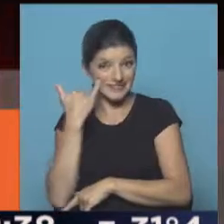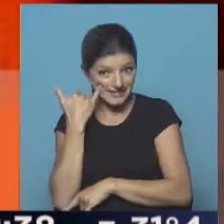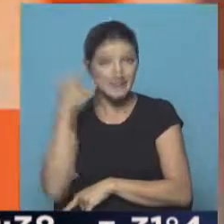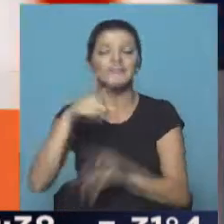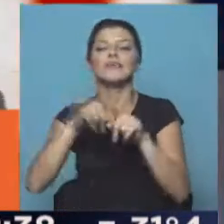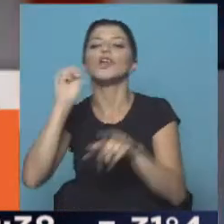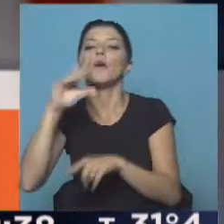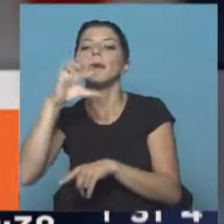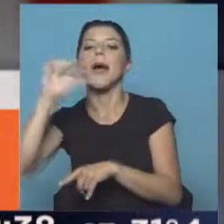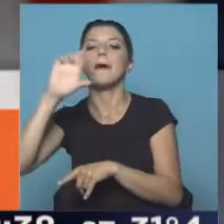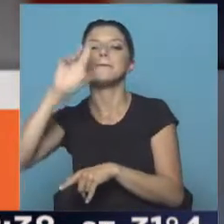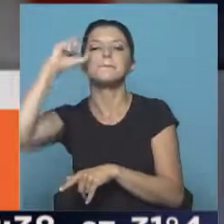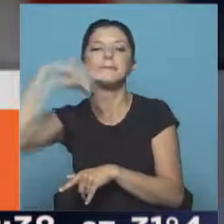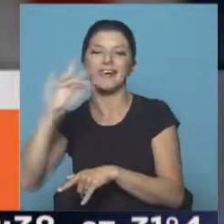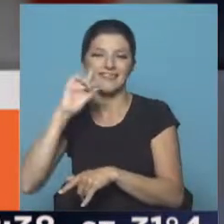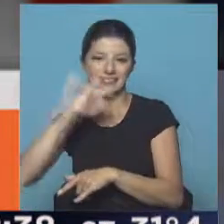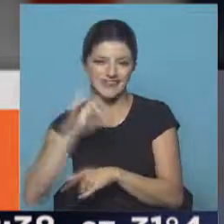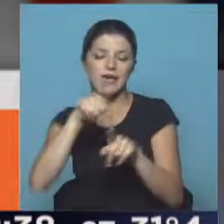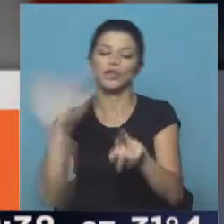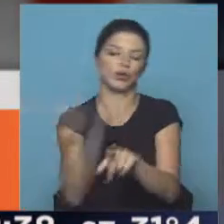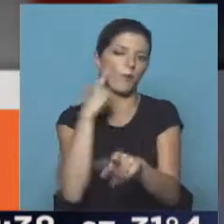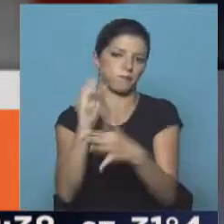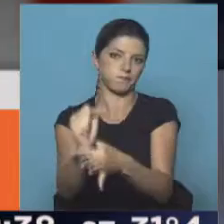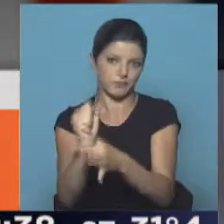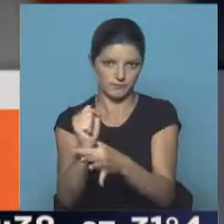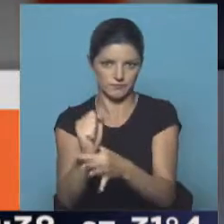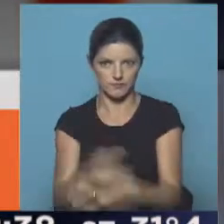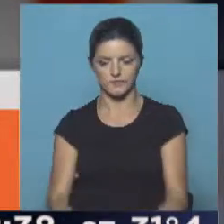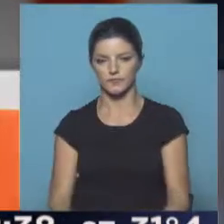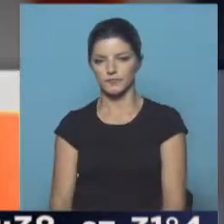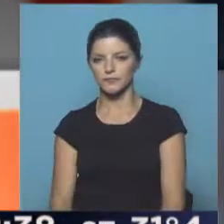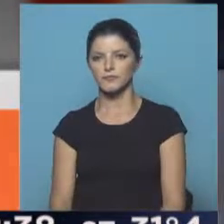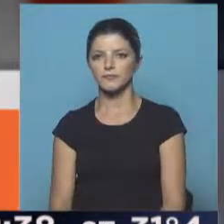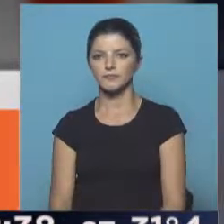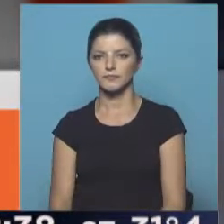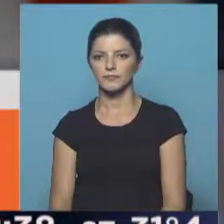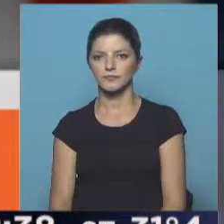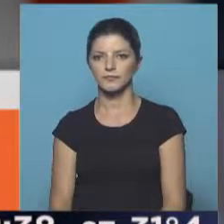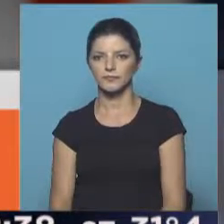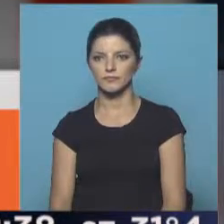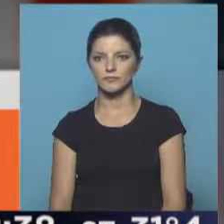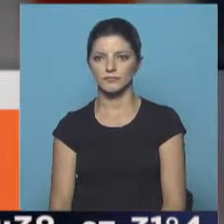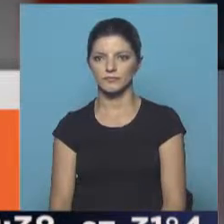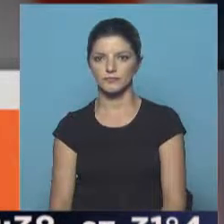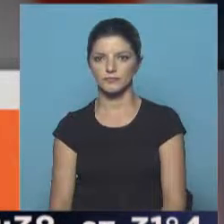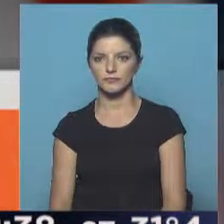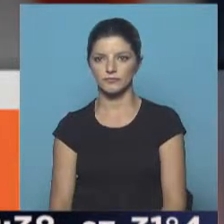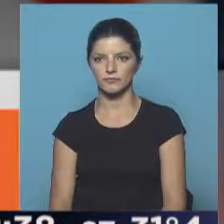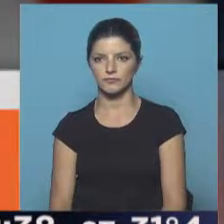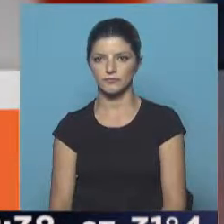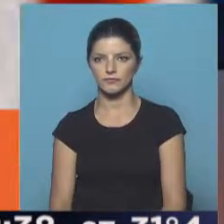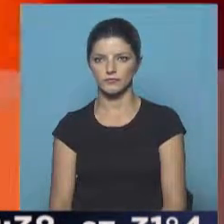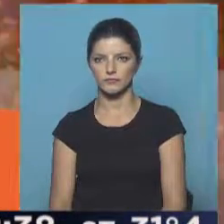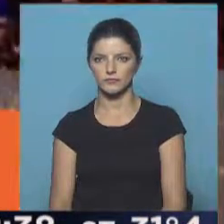popularmente. I am with you. I will fight for you and I will win for you.